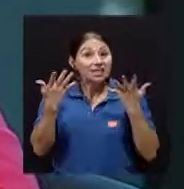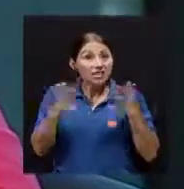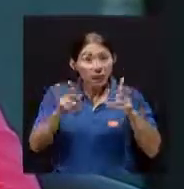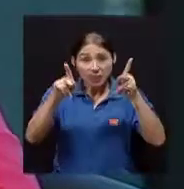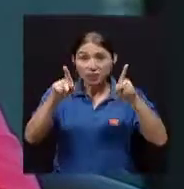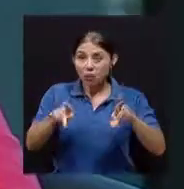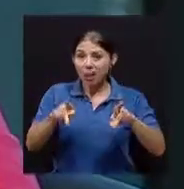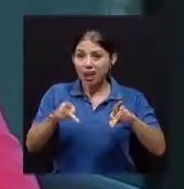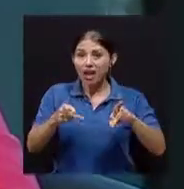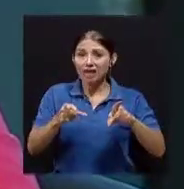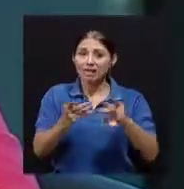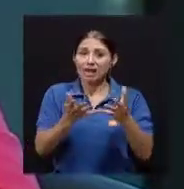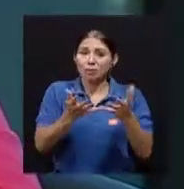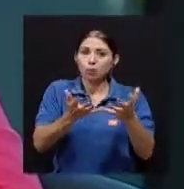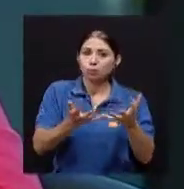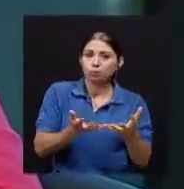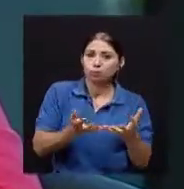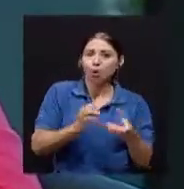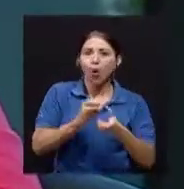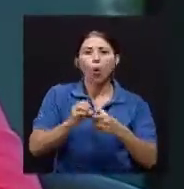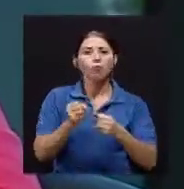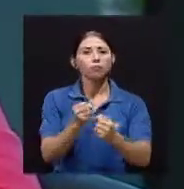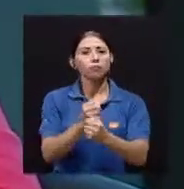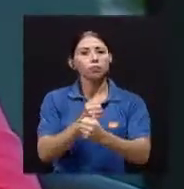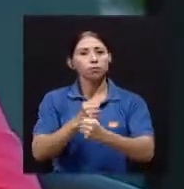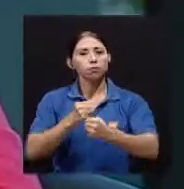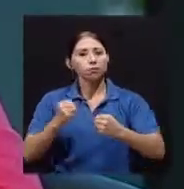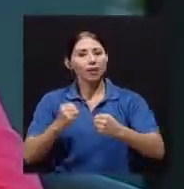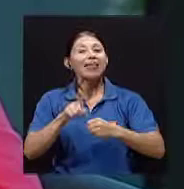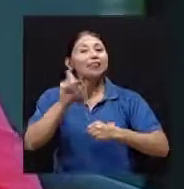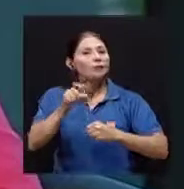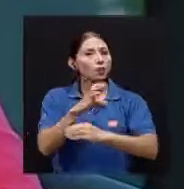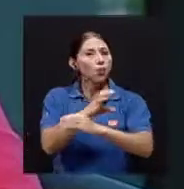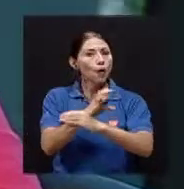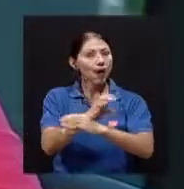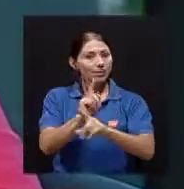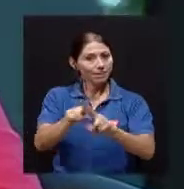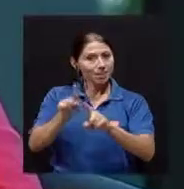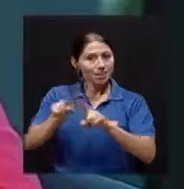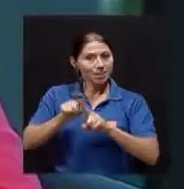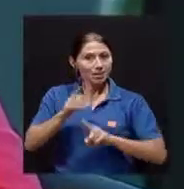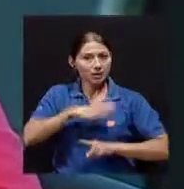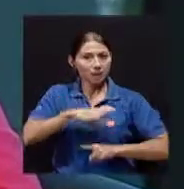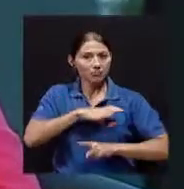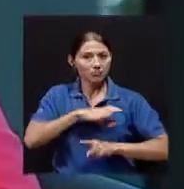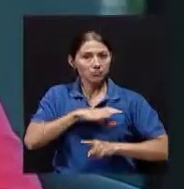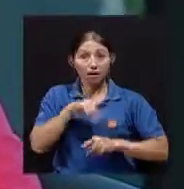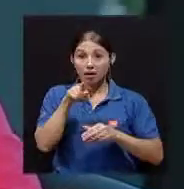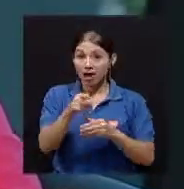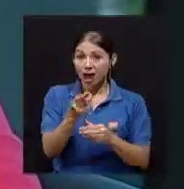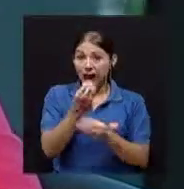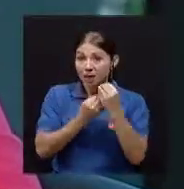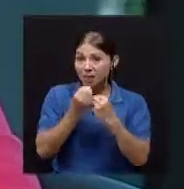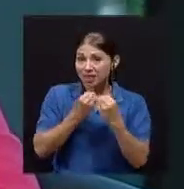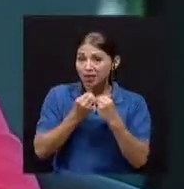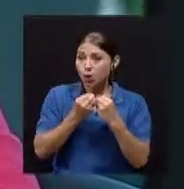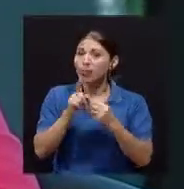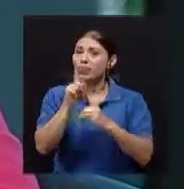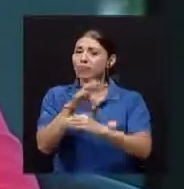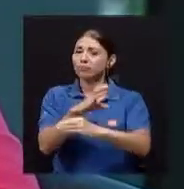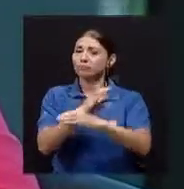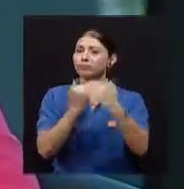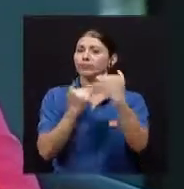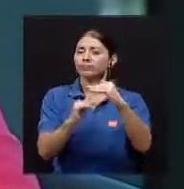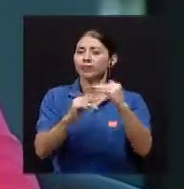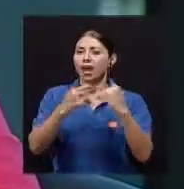peso, ya sea sobrepeso o obesidad, debe vigilar varios factores. La alimentación, en tratar de no abusar de la cantidad de harinas que está consumiendo